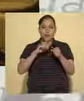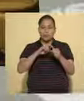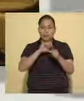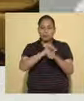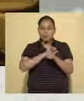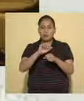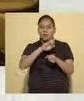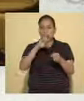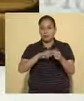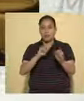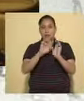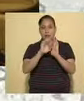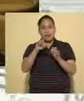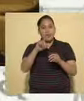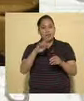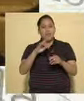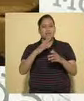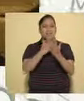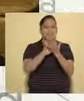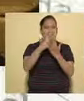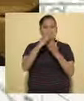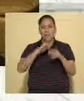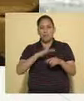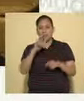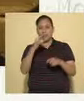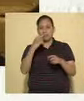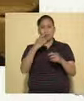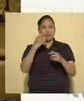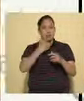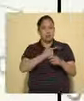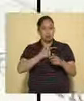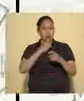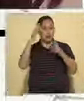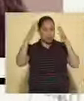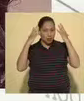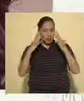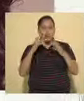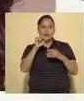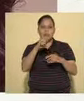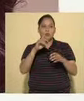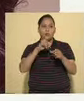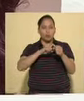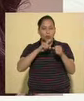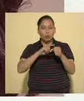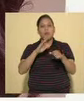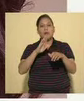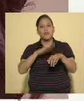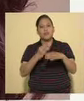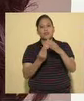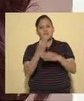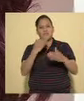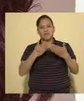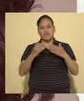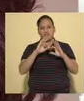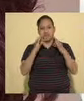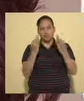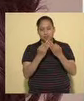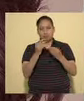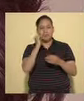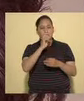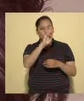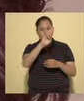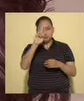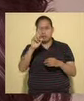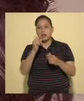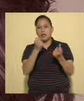si te encanta, como eres como muy estrafalario y te encanta cambiarte el look de repente, etcétera, entonces vas a tus colores, a las nuevas tonalidades, pero respetando también